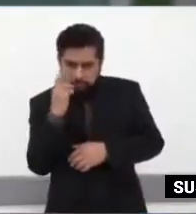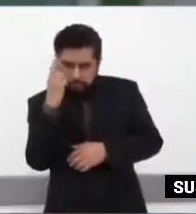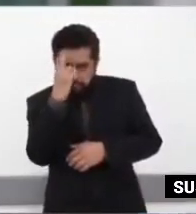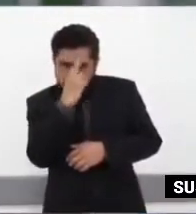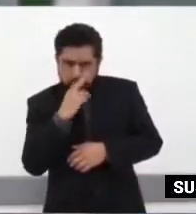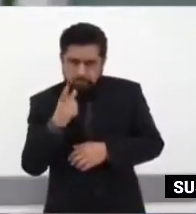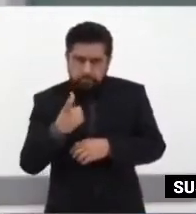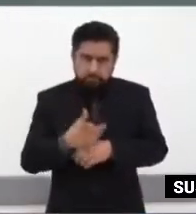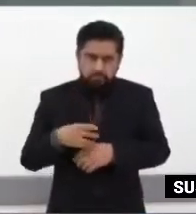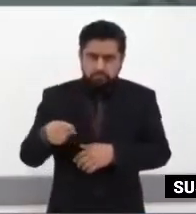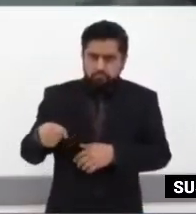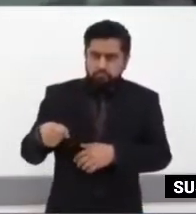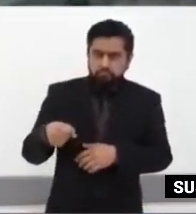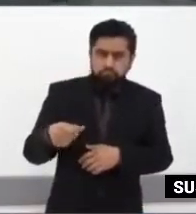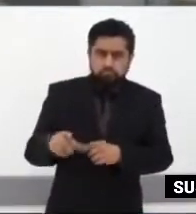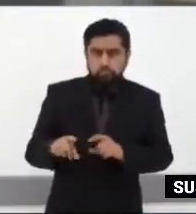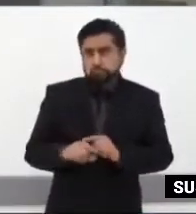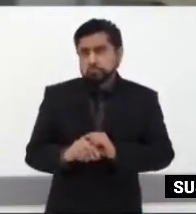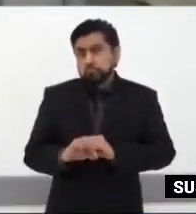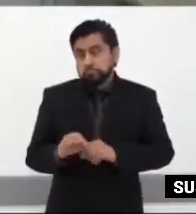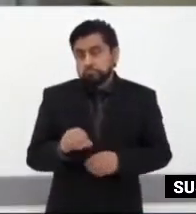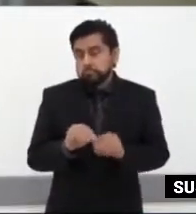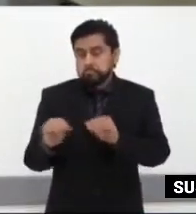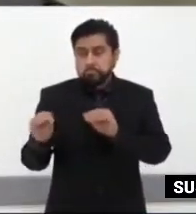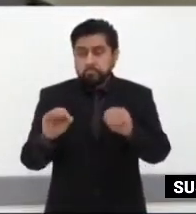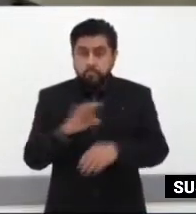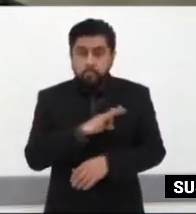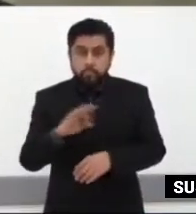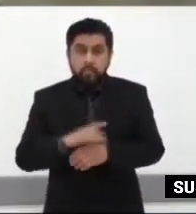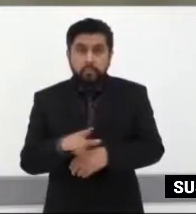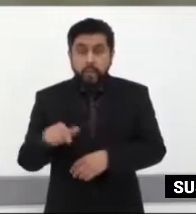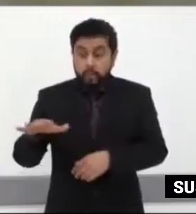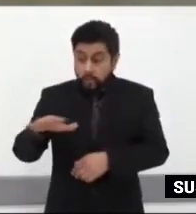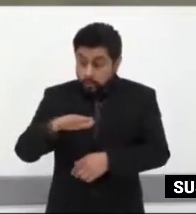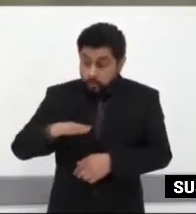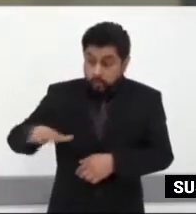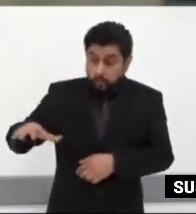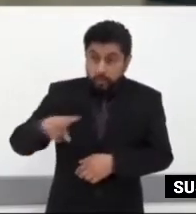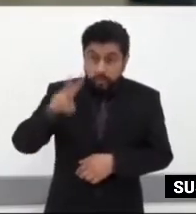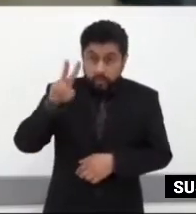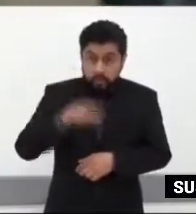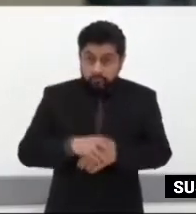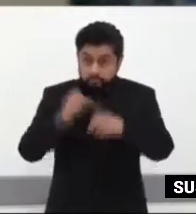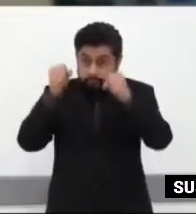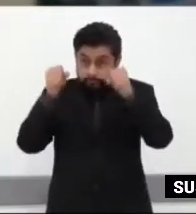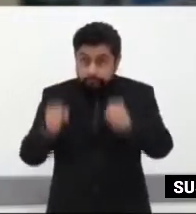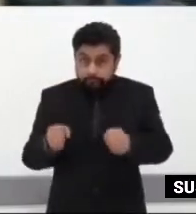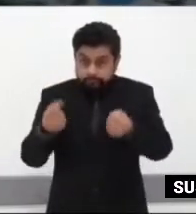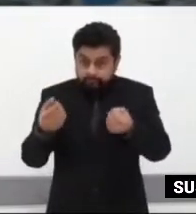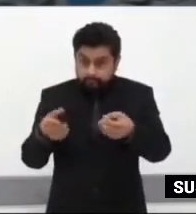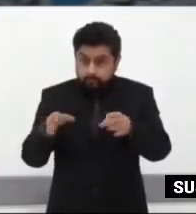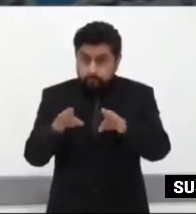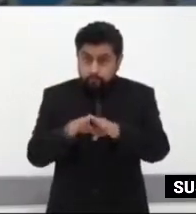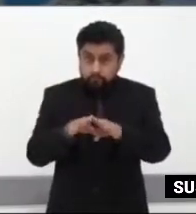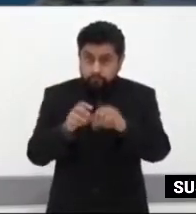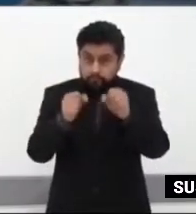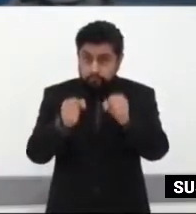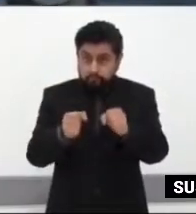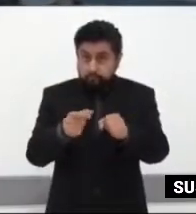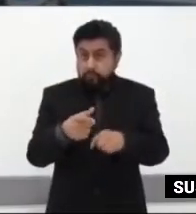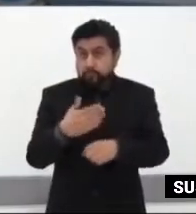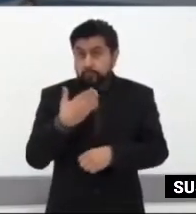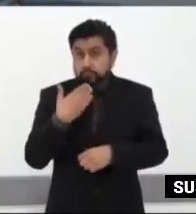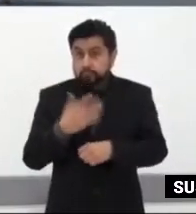Estos son 2 aislados. Para nosotros, toda la zona se considera aislada. Se va también a hacer los canceles una vez que esté en momento.